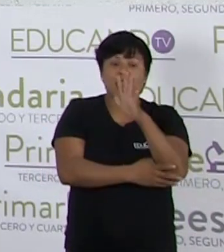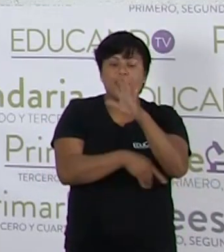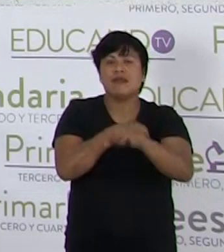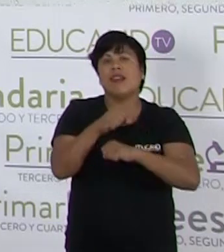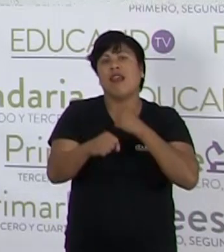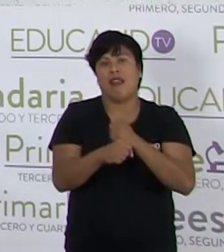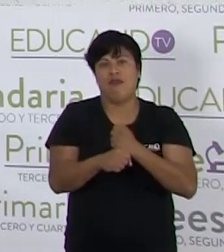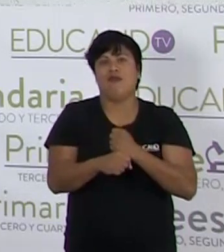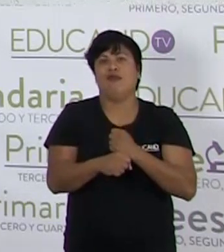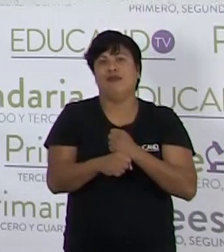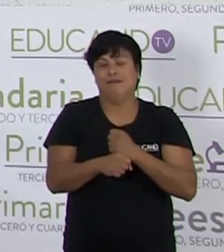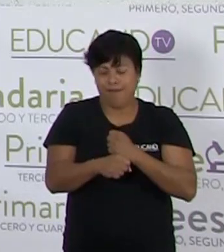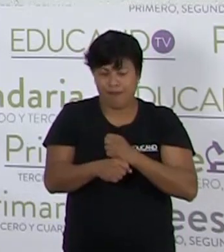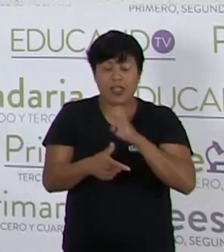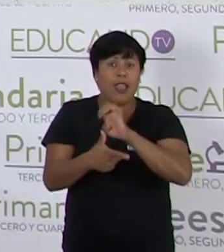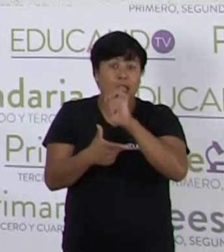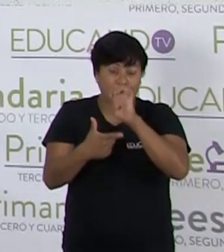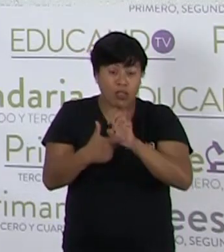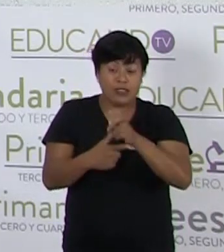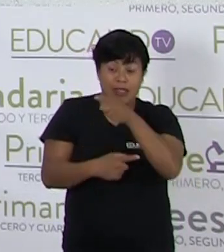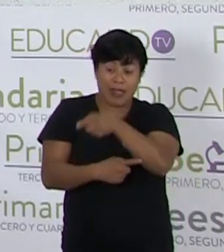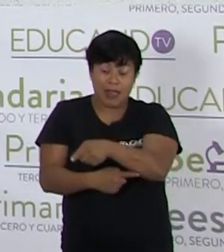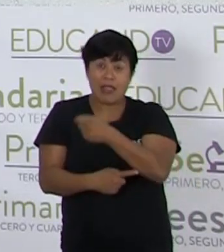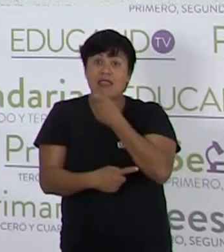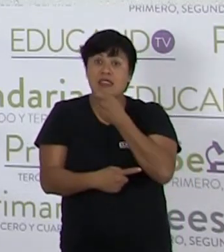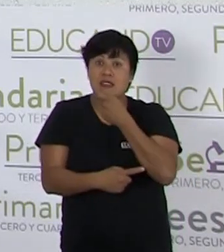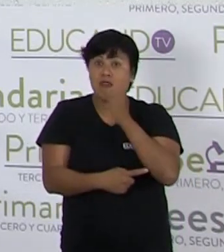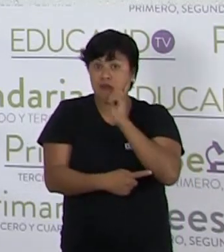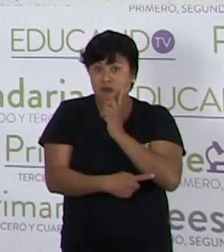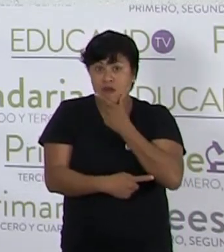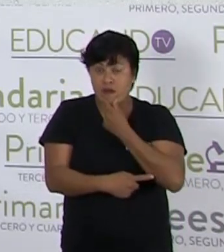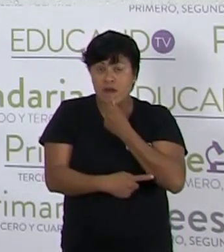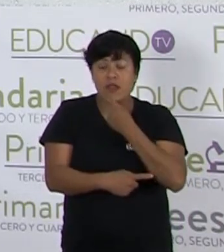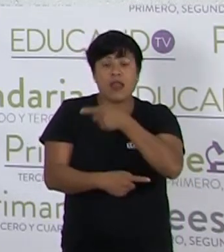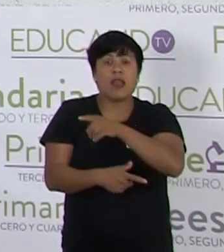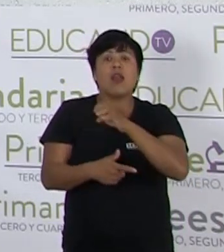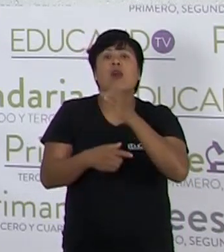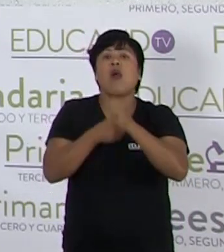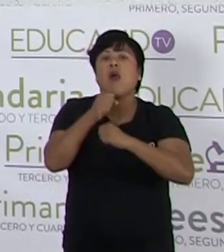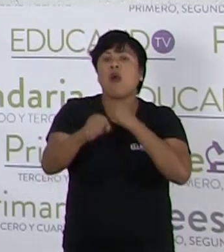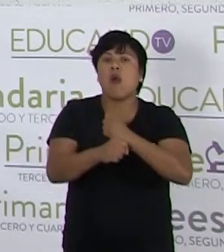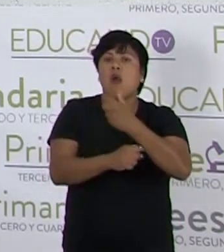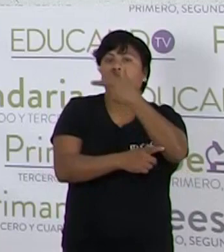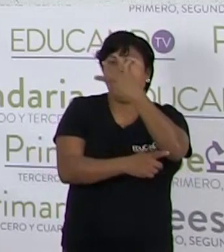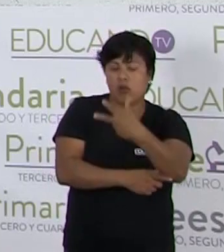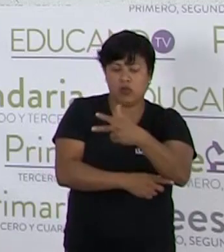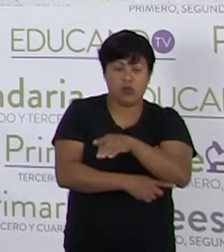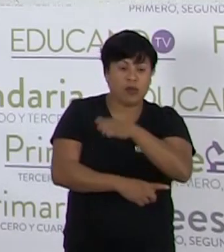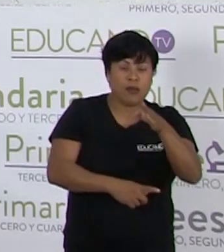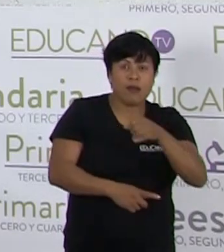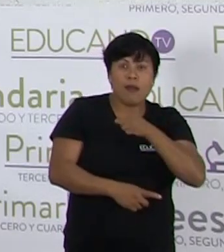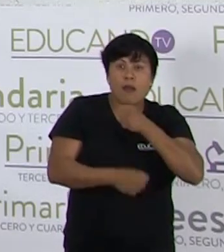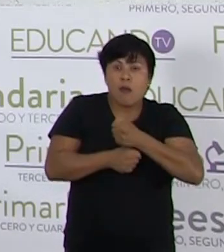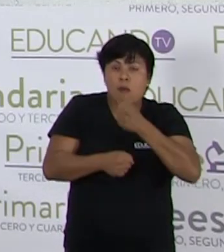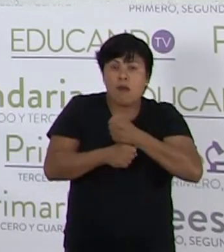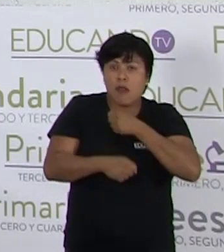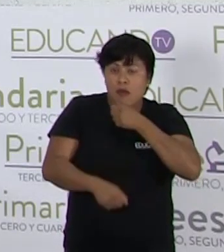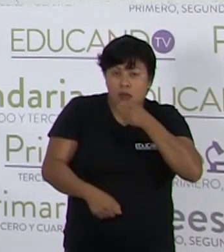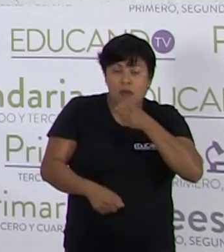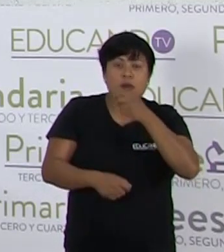10 años. Entonces este niño estaría cumpliendo 8 años, pero el abuelito estaría cumpliendo,